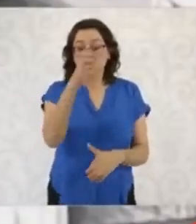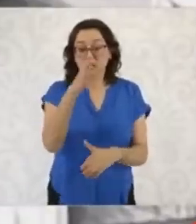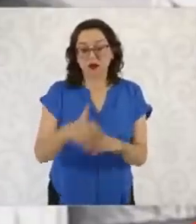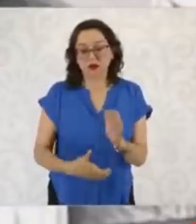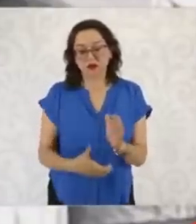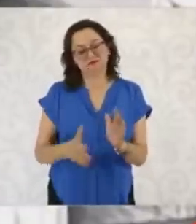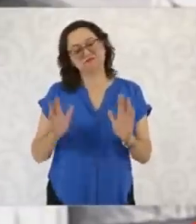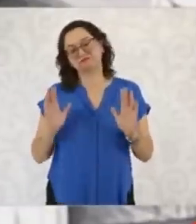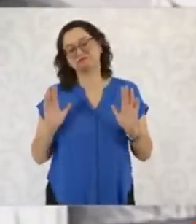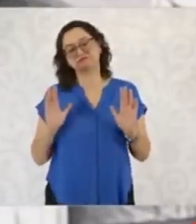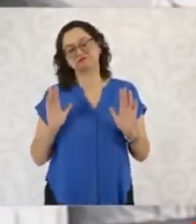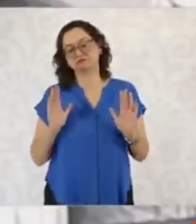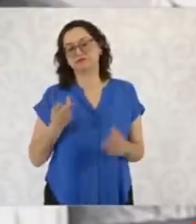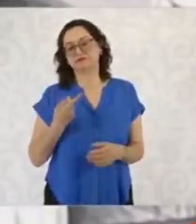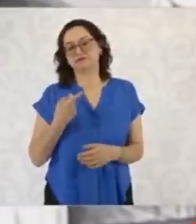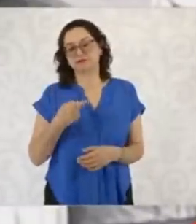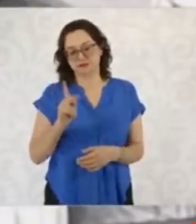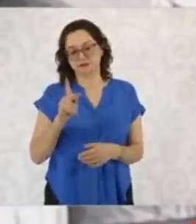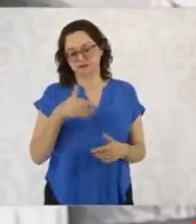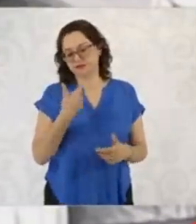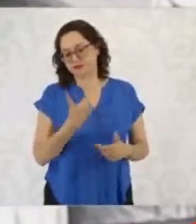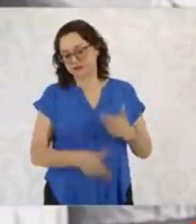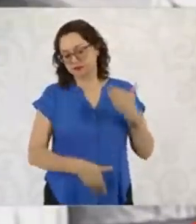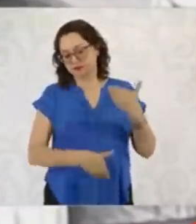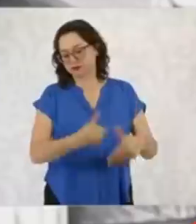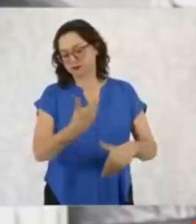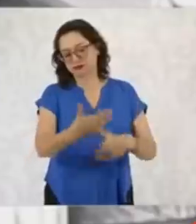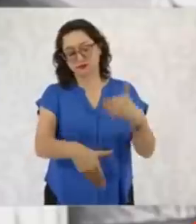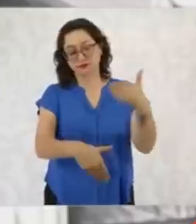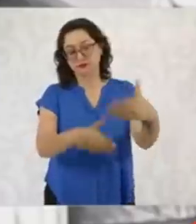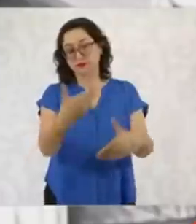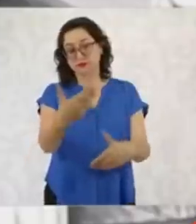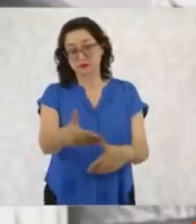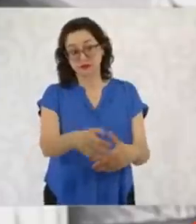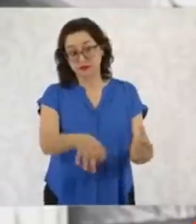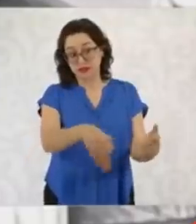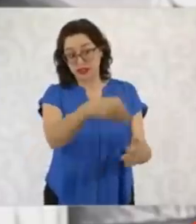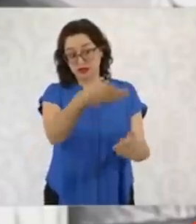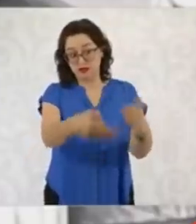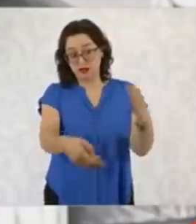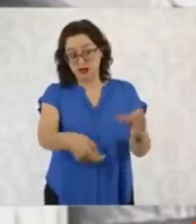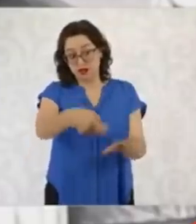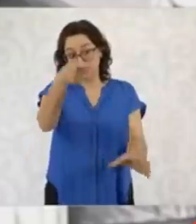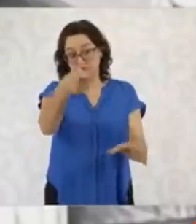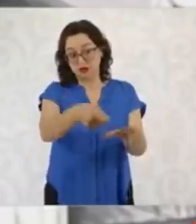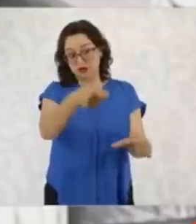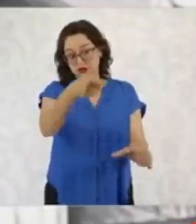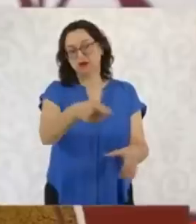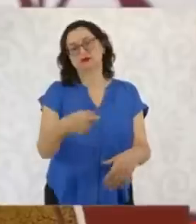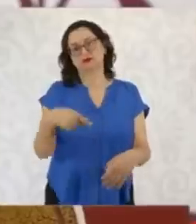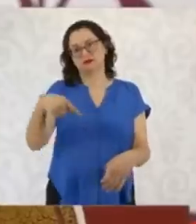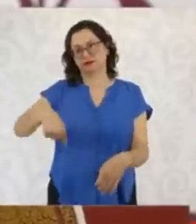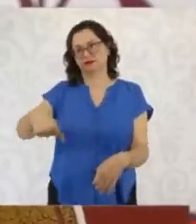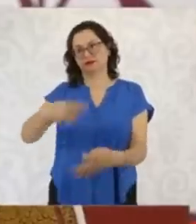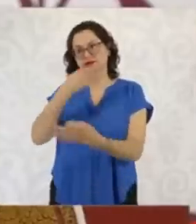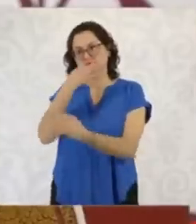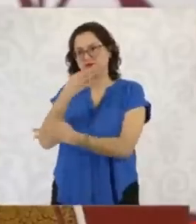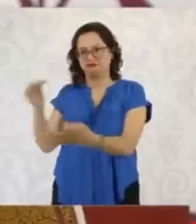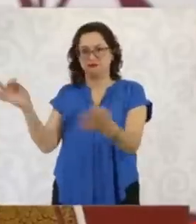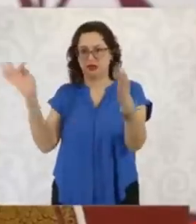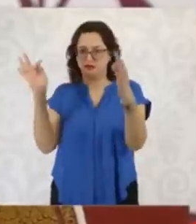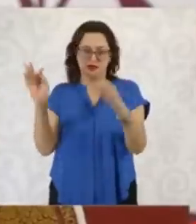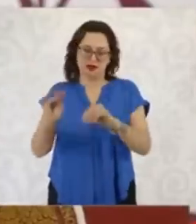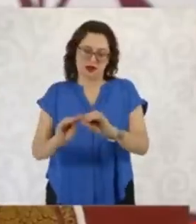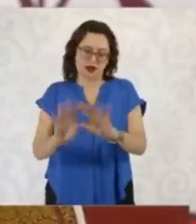será próximamente. En el momento en que esto ocurra, pues el gobierno de México informará, claro,